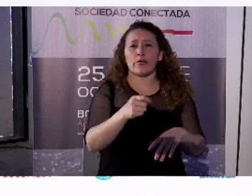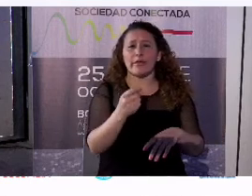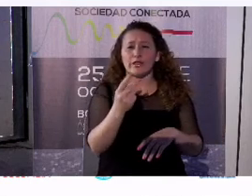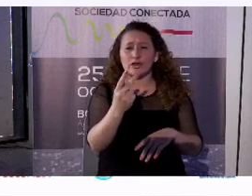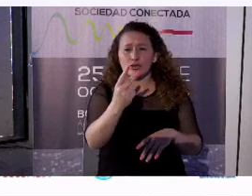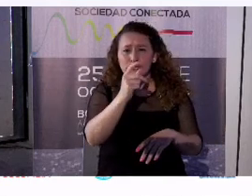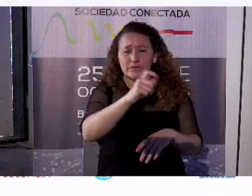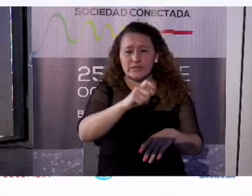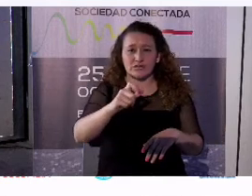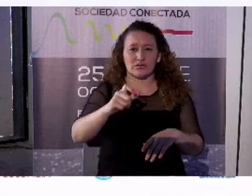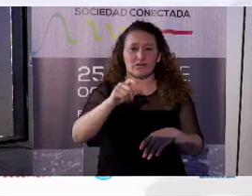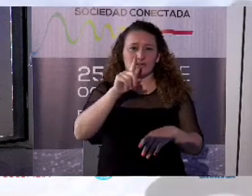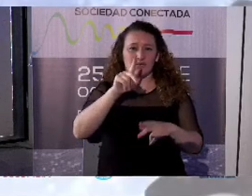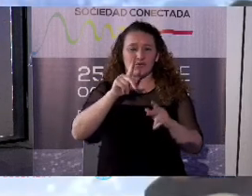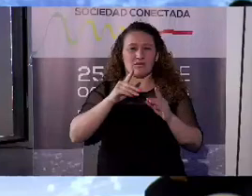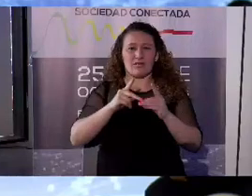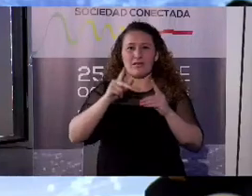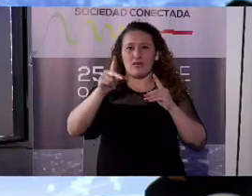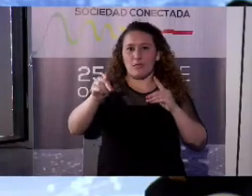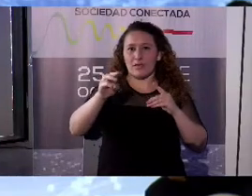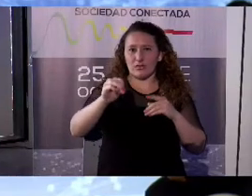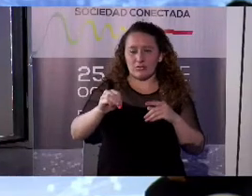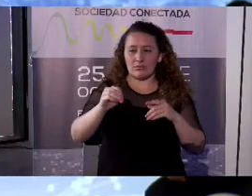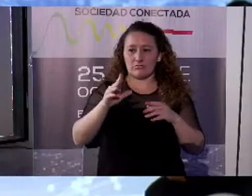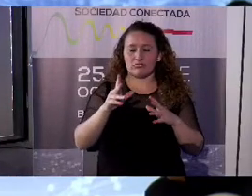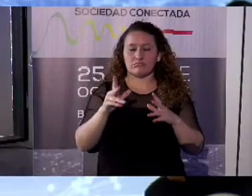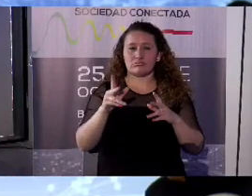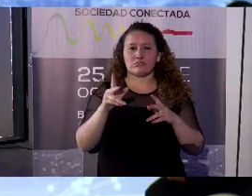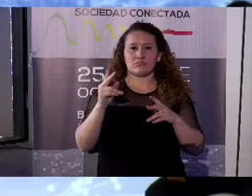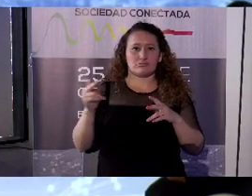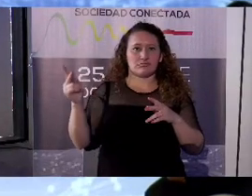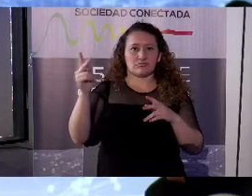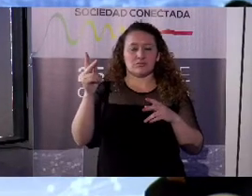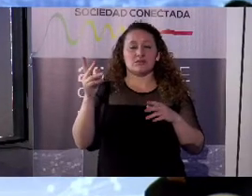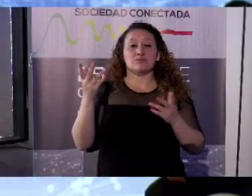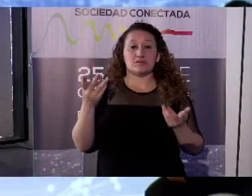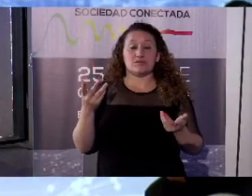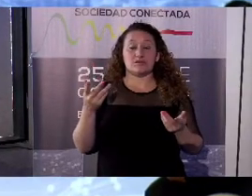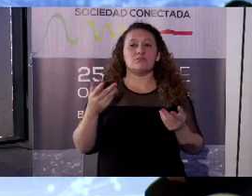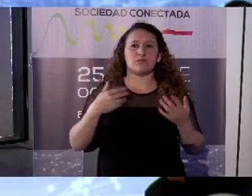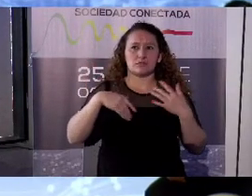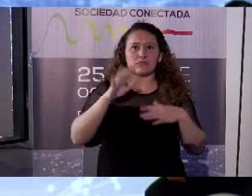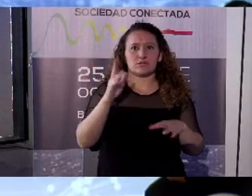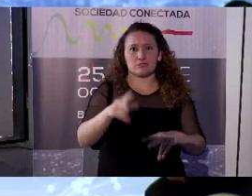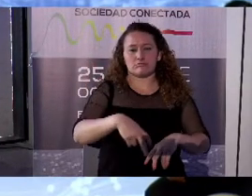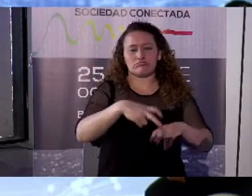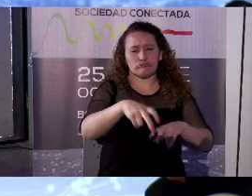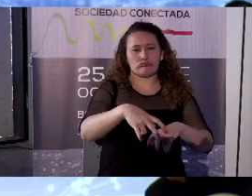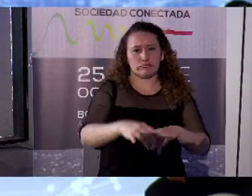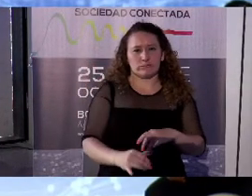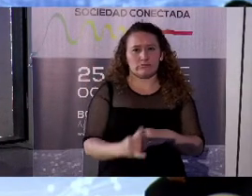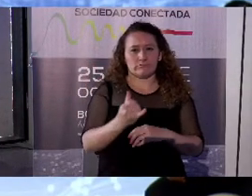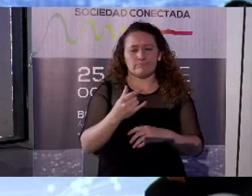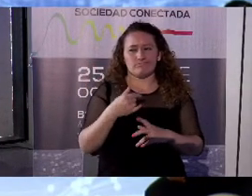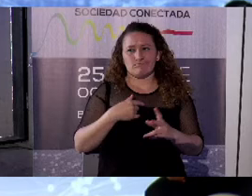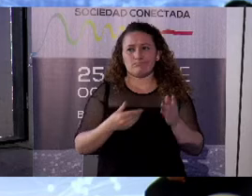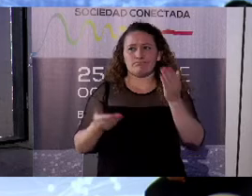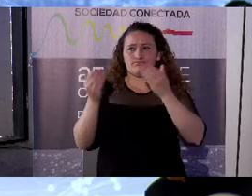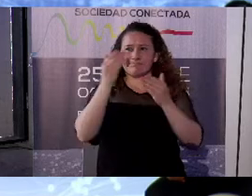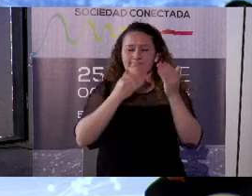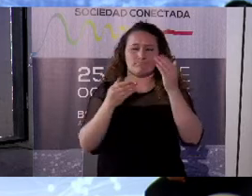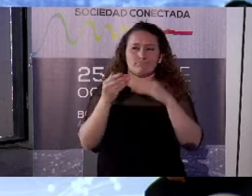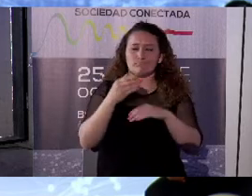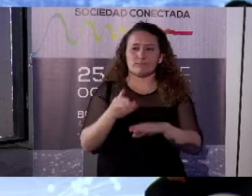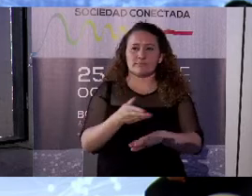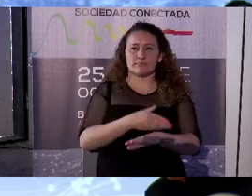cuadrado pero con grandes extensiones de este explotación aer pecuaria entonces estuvimos estudiando la el uso